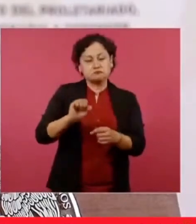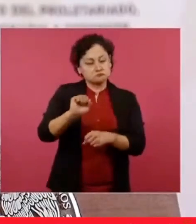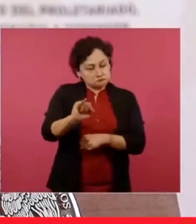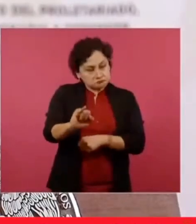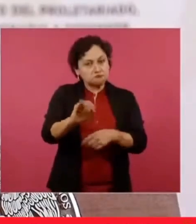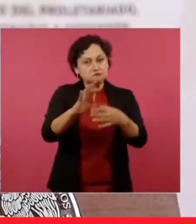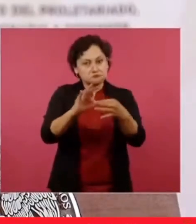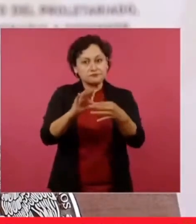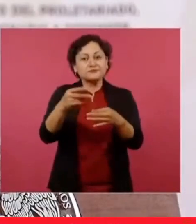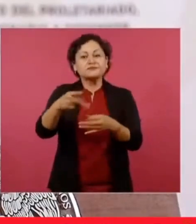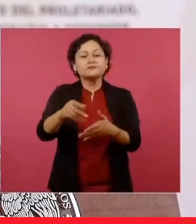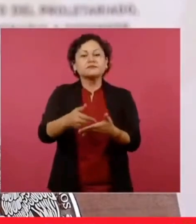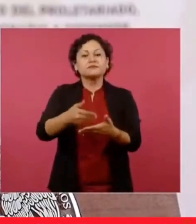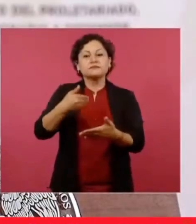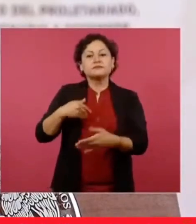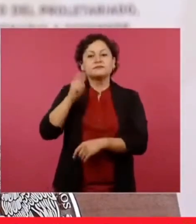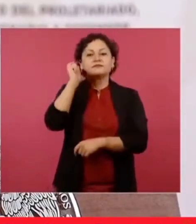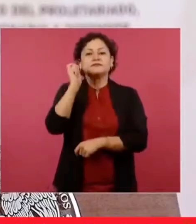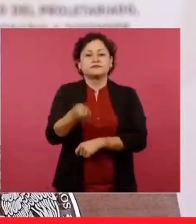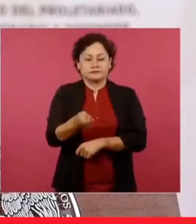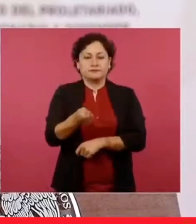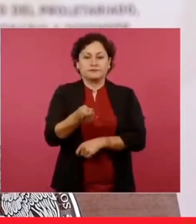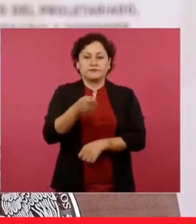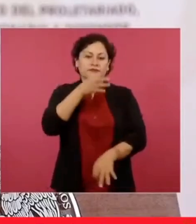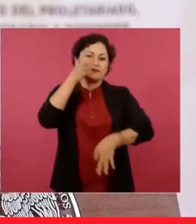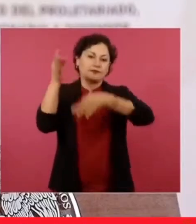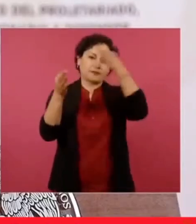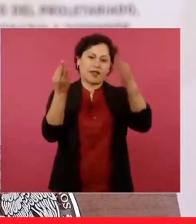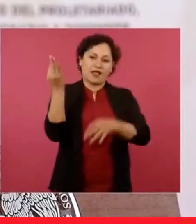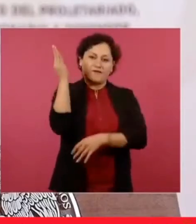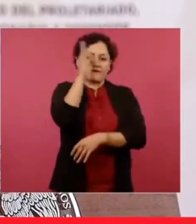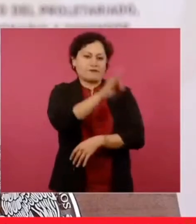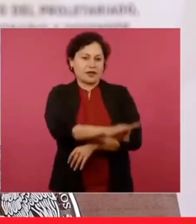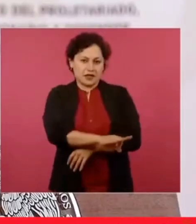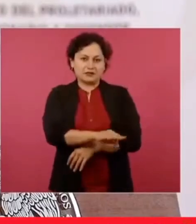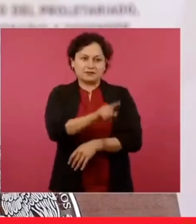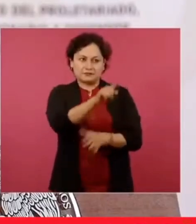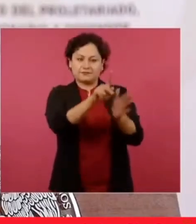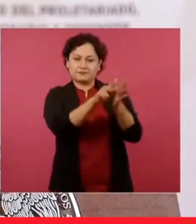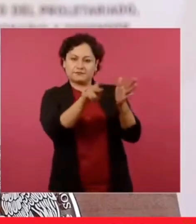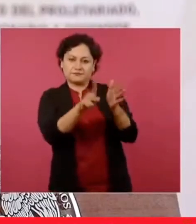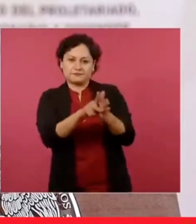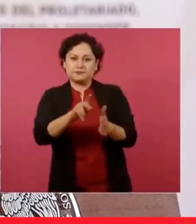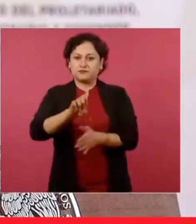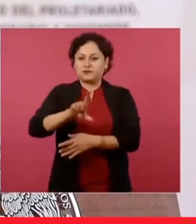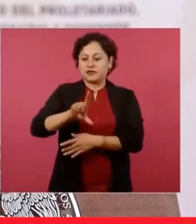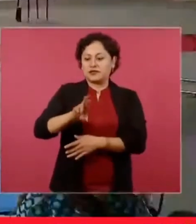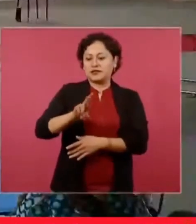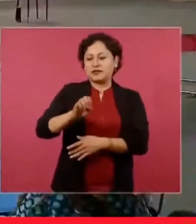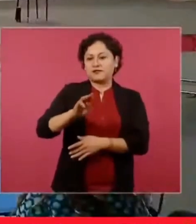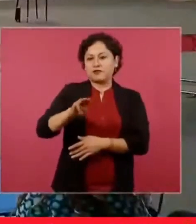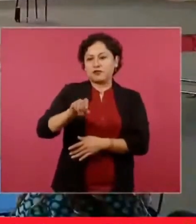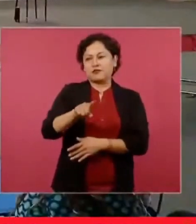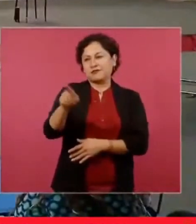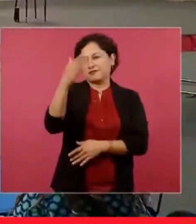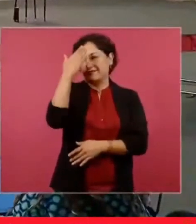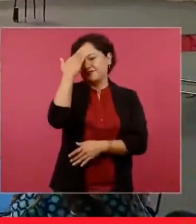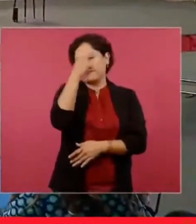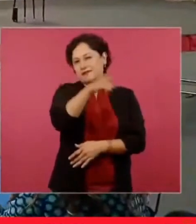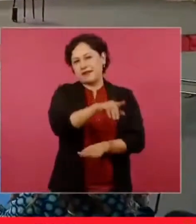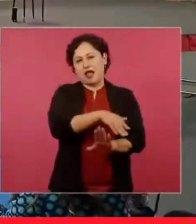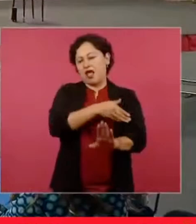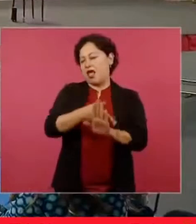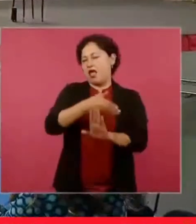una nota falsa del Reforma, porque ya sabemos que este diario está en campaña permanente contra la Comisión Federal de